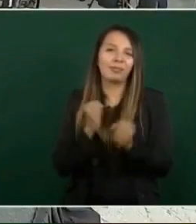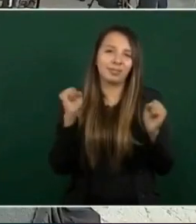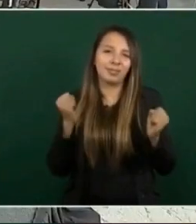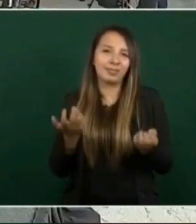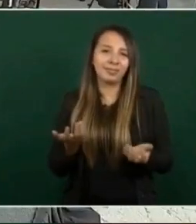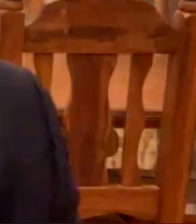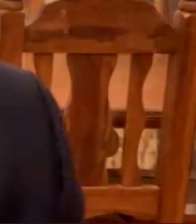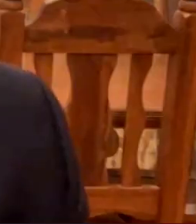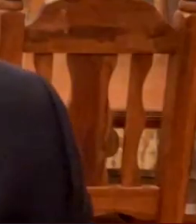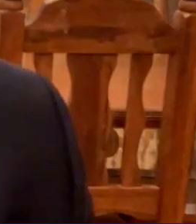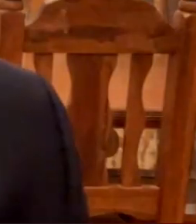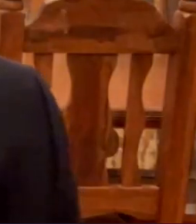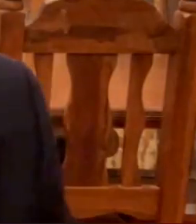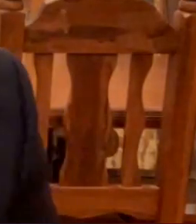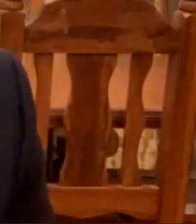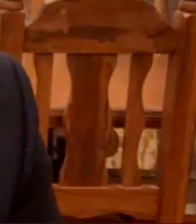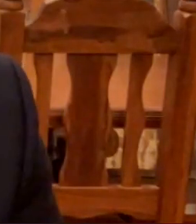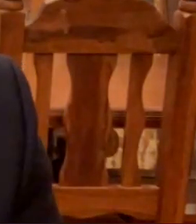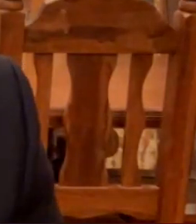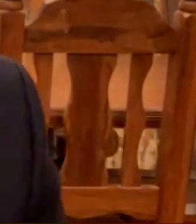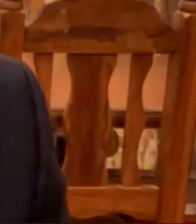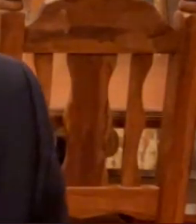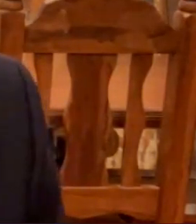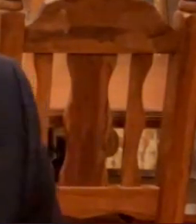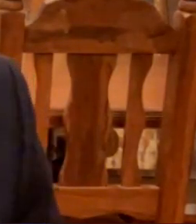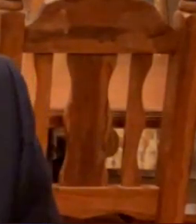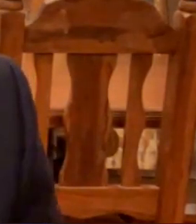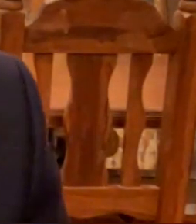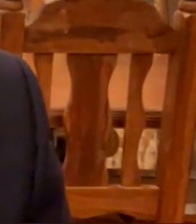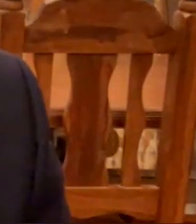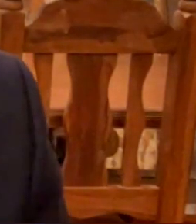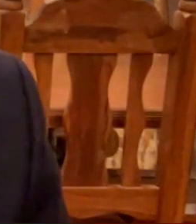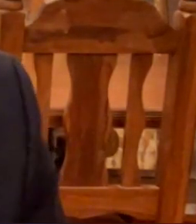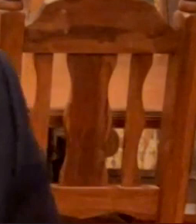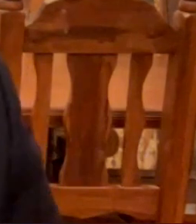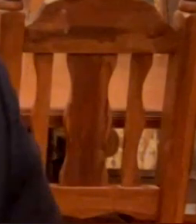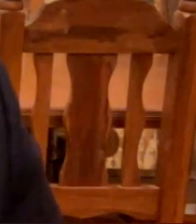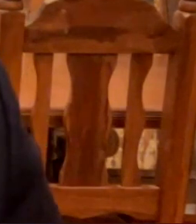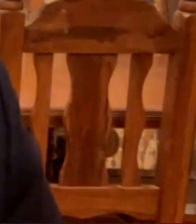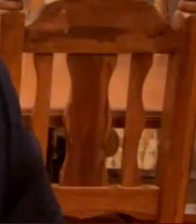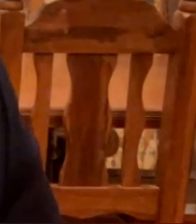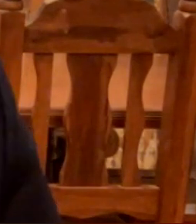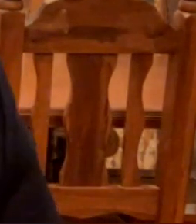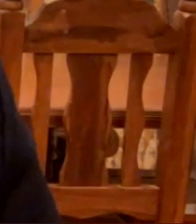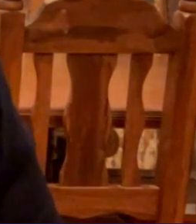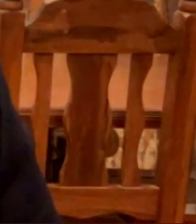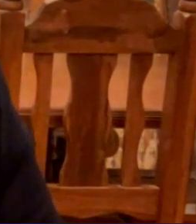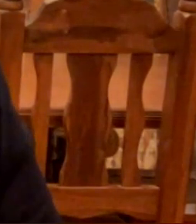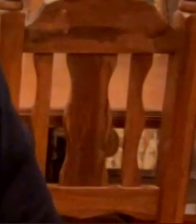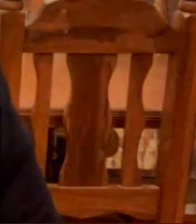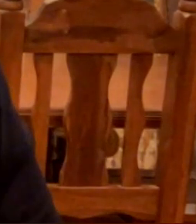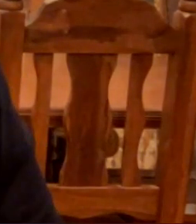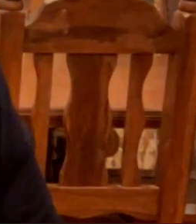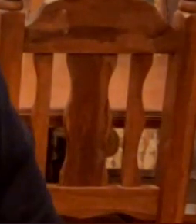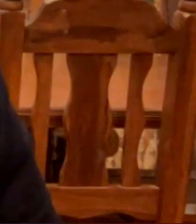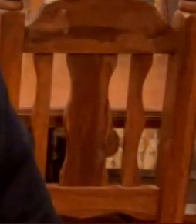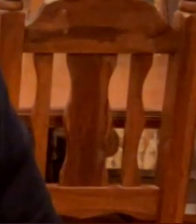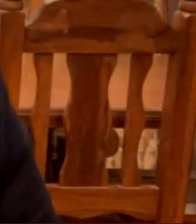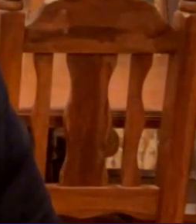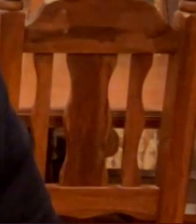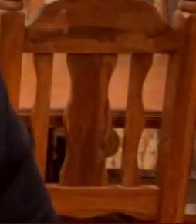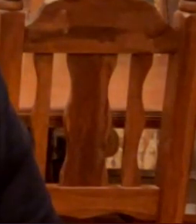la risita del presidente andrés manuel lópez obrador no es a ver qué lo digo pancho para que lo entiendas